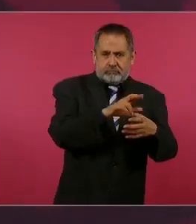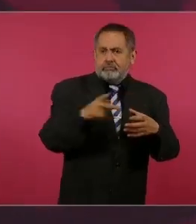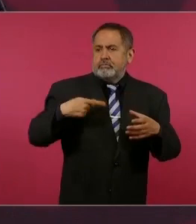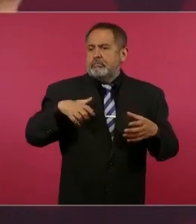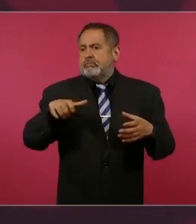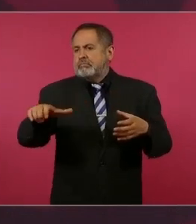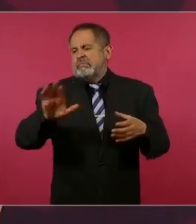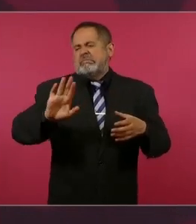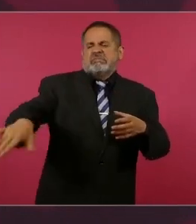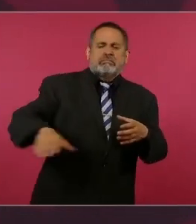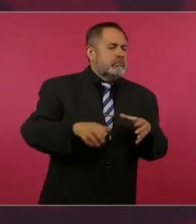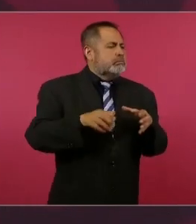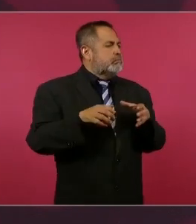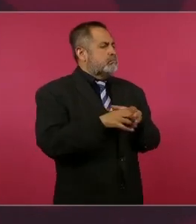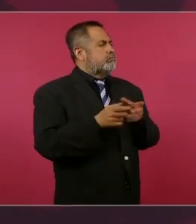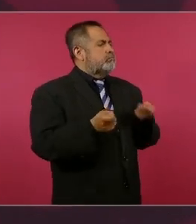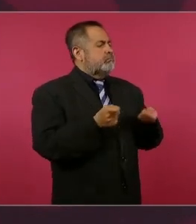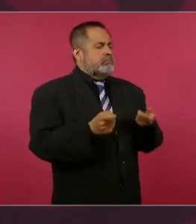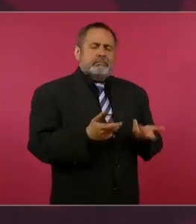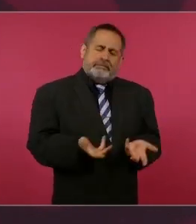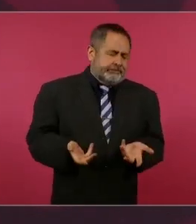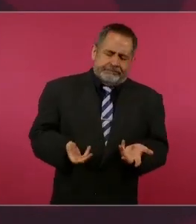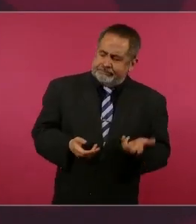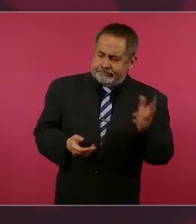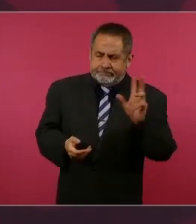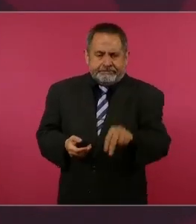poder sin pueblo,